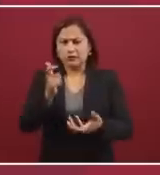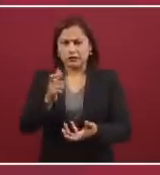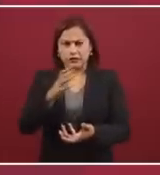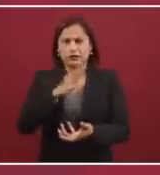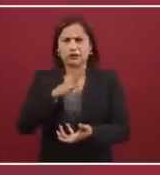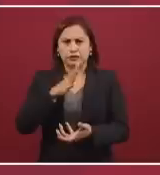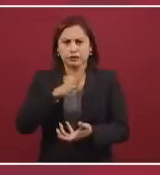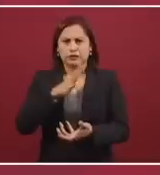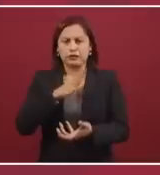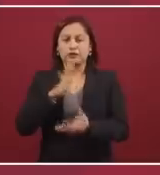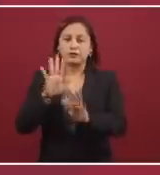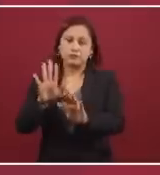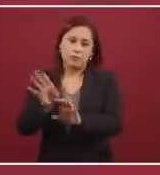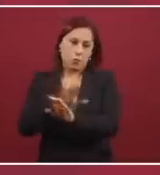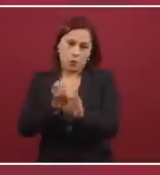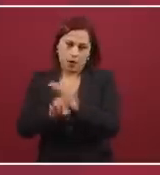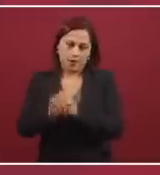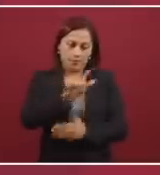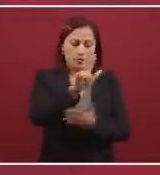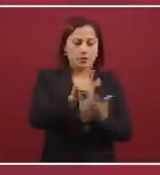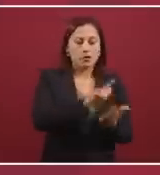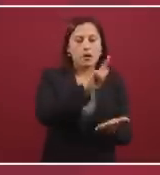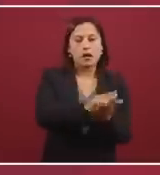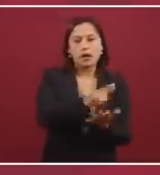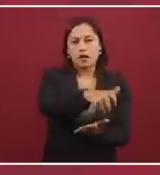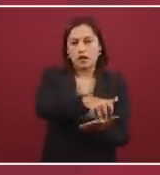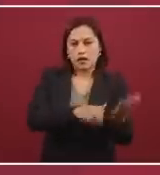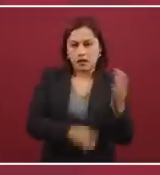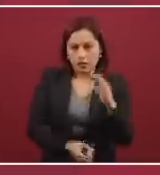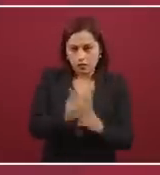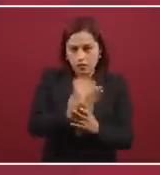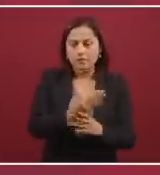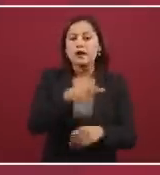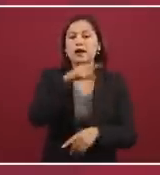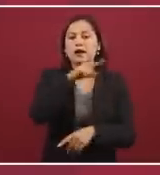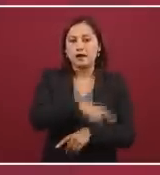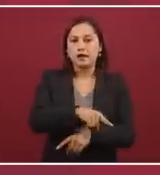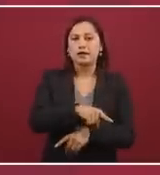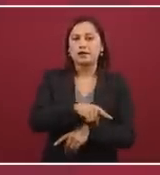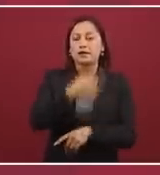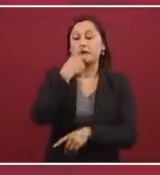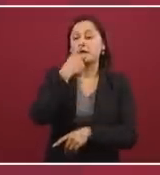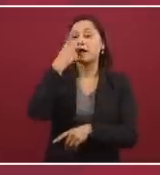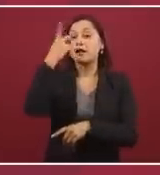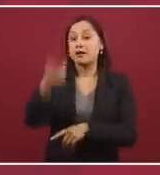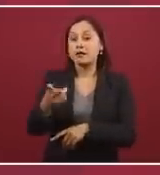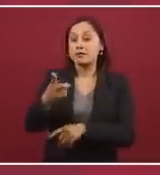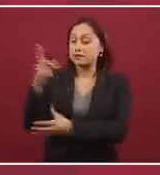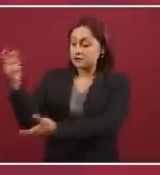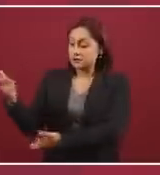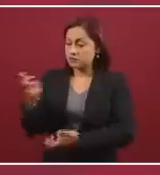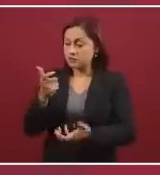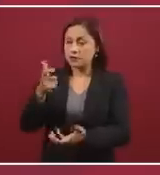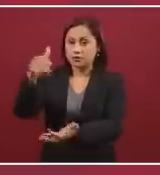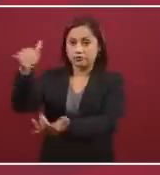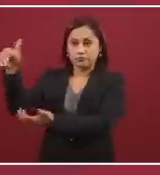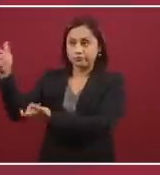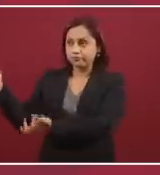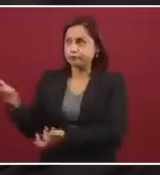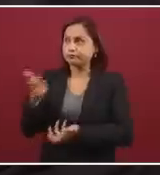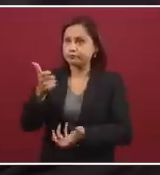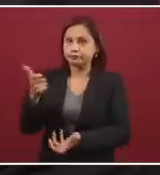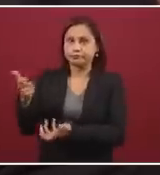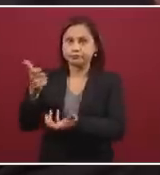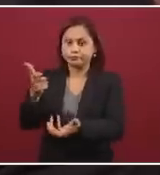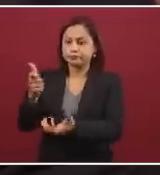poner orden en todos estos fideicomisos que este son muchos de